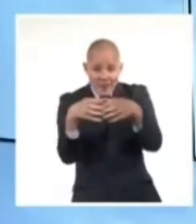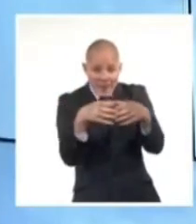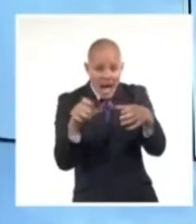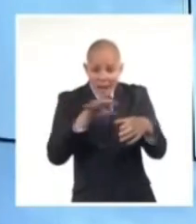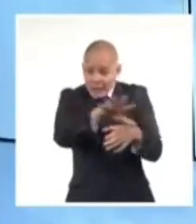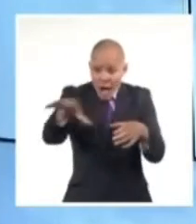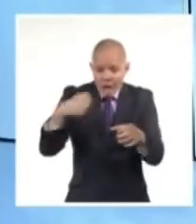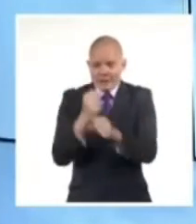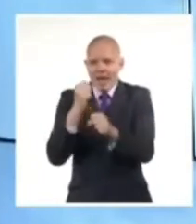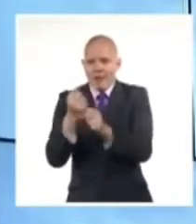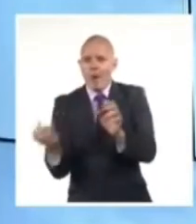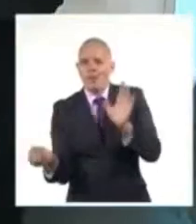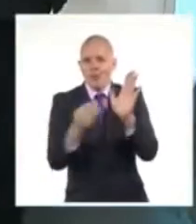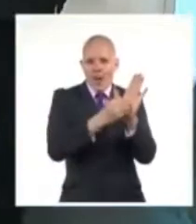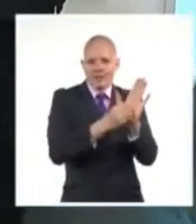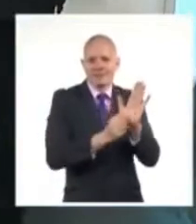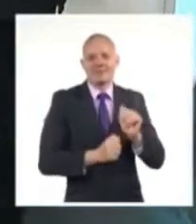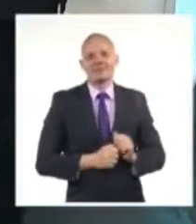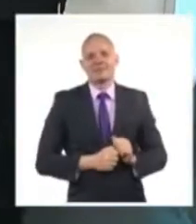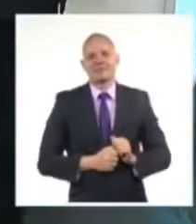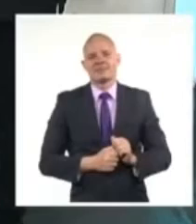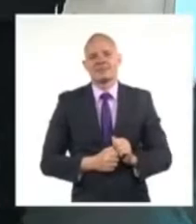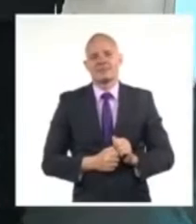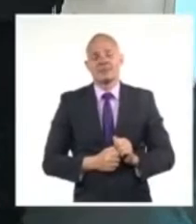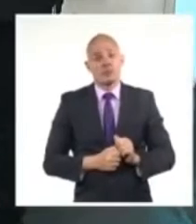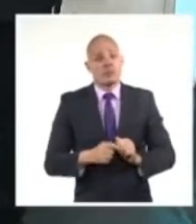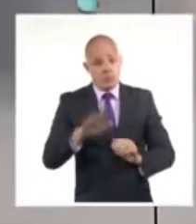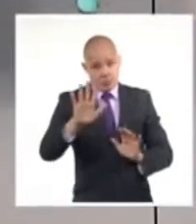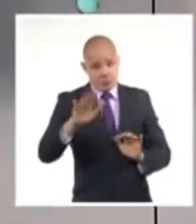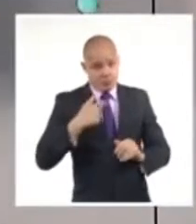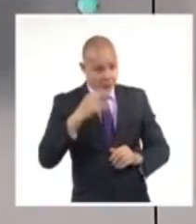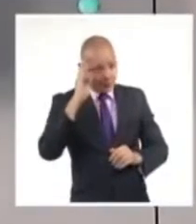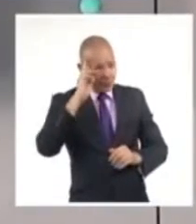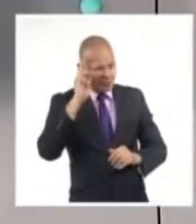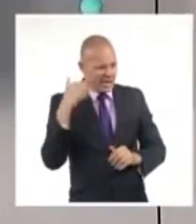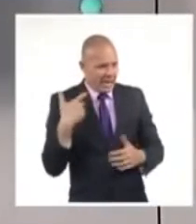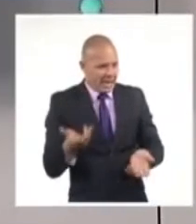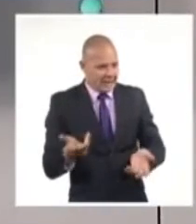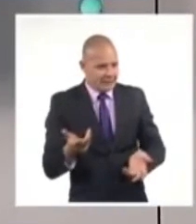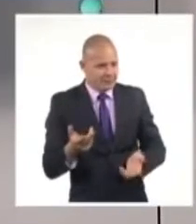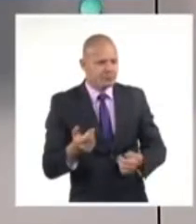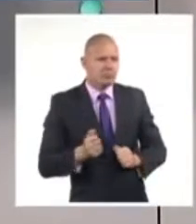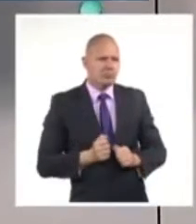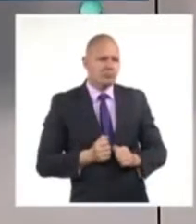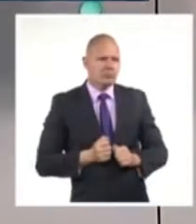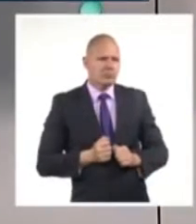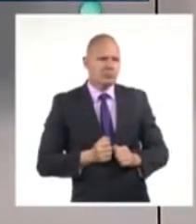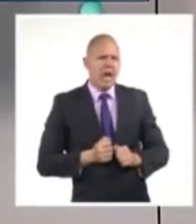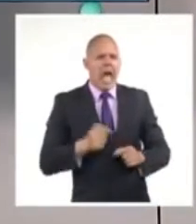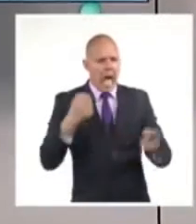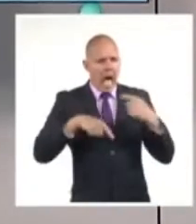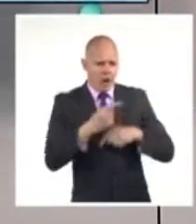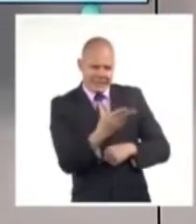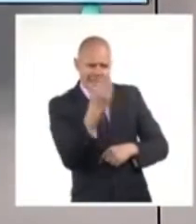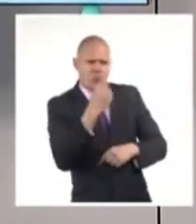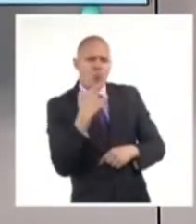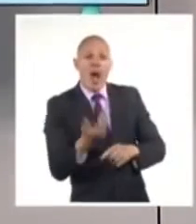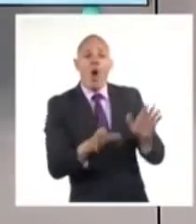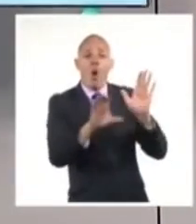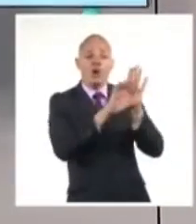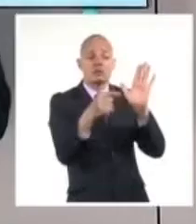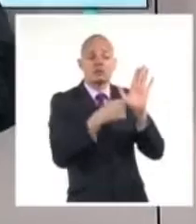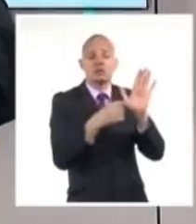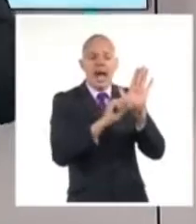que tenemos aprobadas y que estamos aplicando. Recordemos, por citar un ejemplo, quisiera que usted se refiriera a ello, sí. El artículo 99 de la